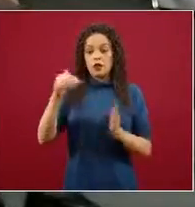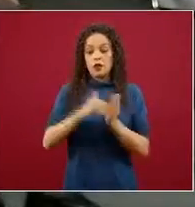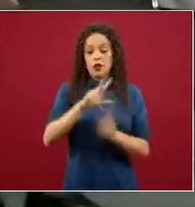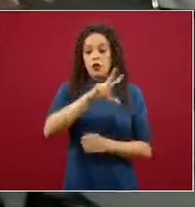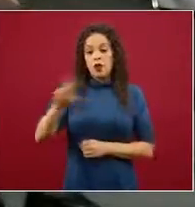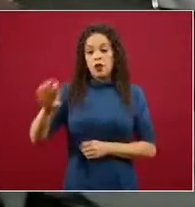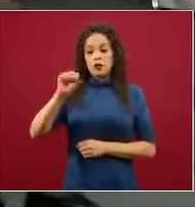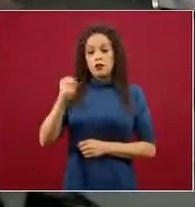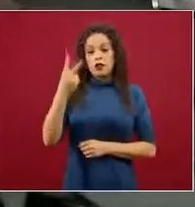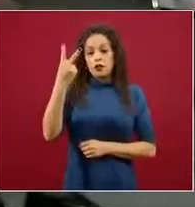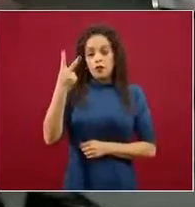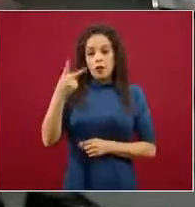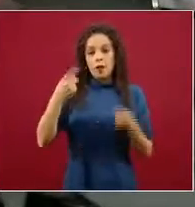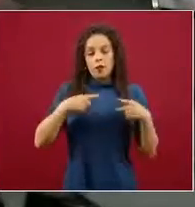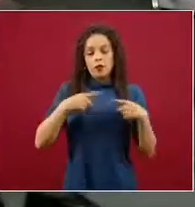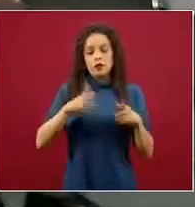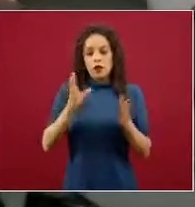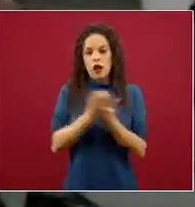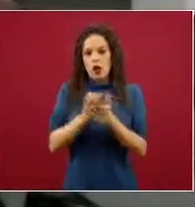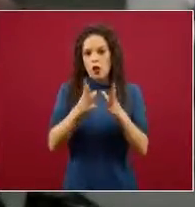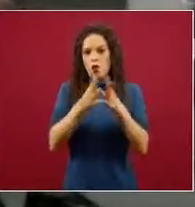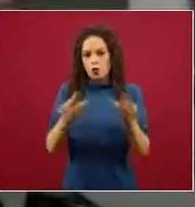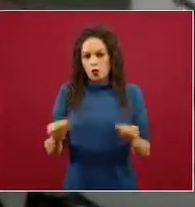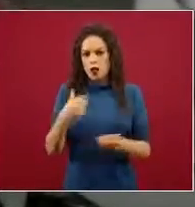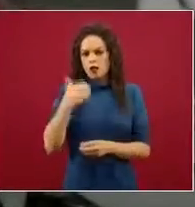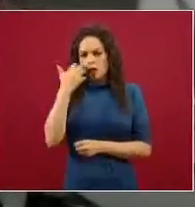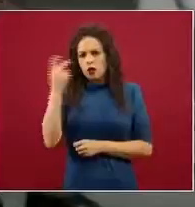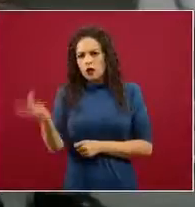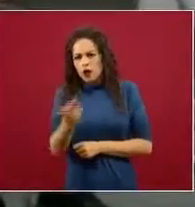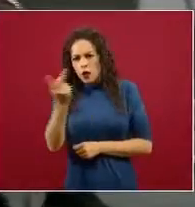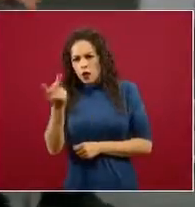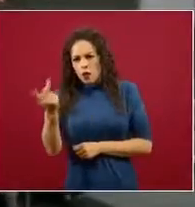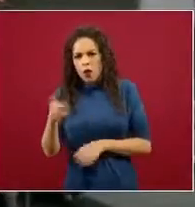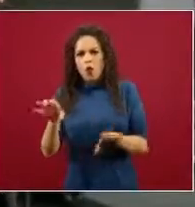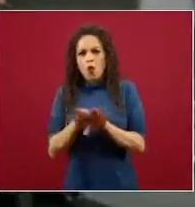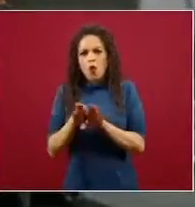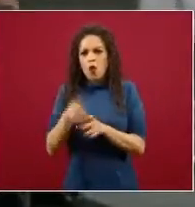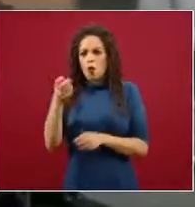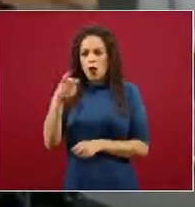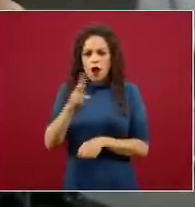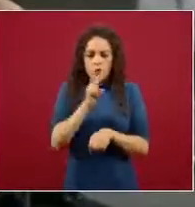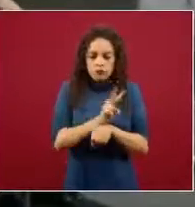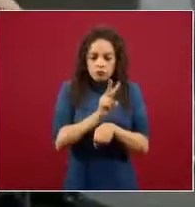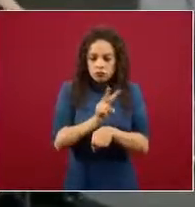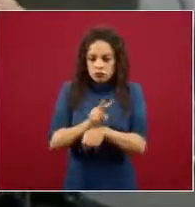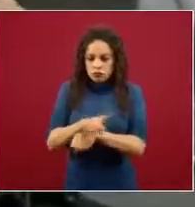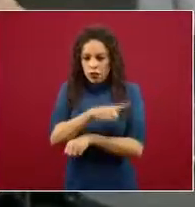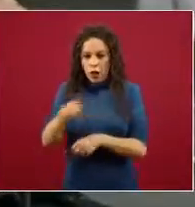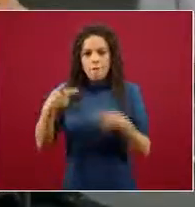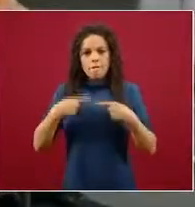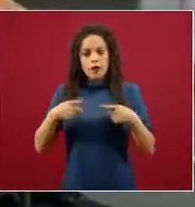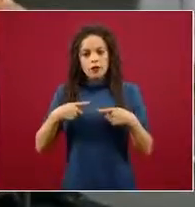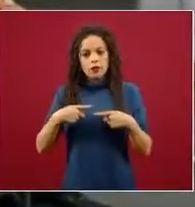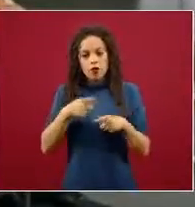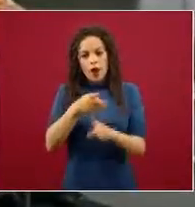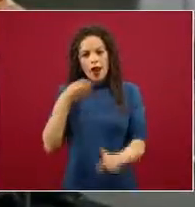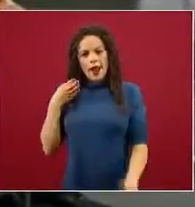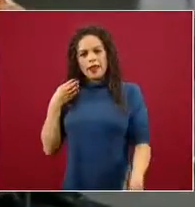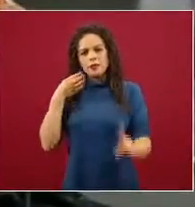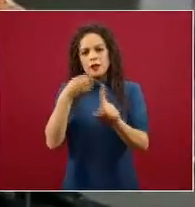116,862 casos recuperados. Mi pregunta, doctor, ¿qué seguimiento se le está haciendo a estos casos,